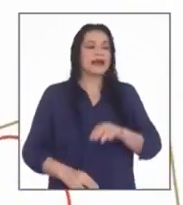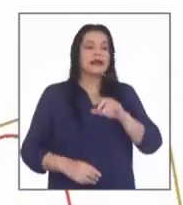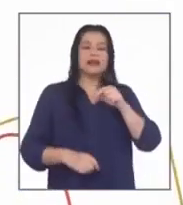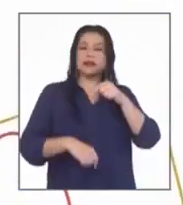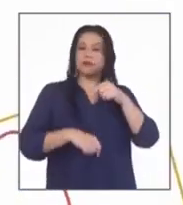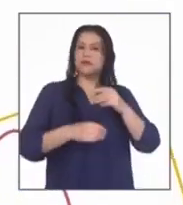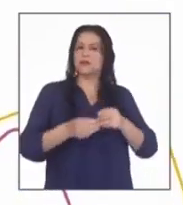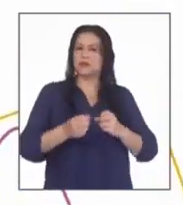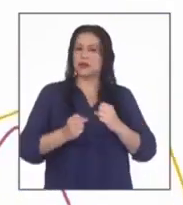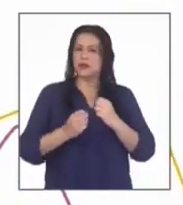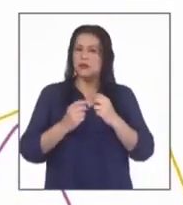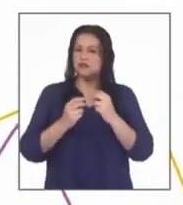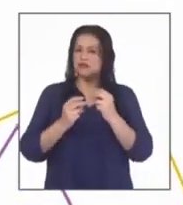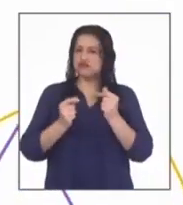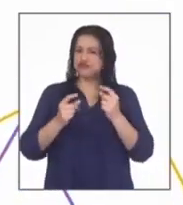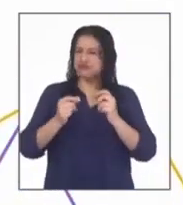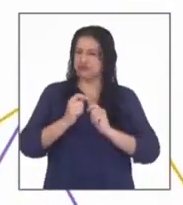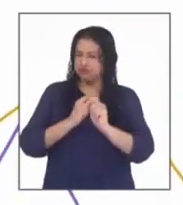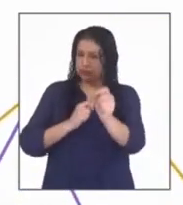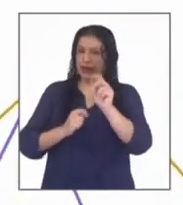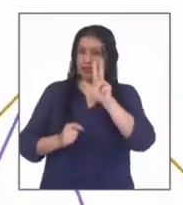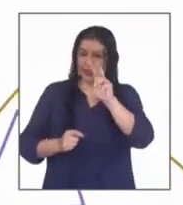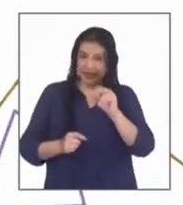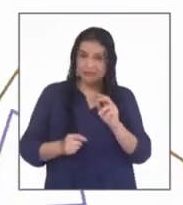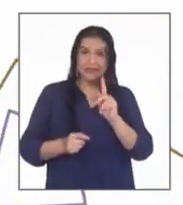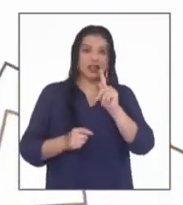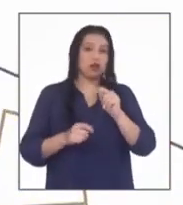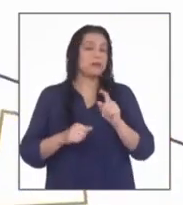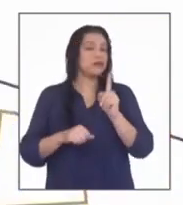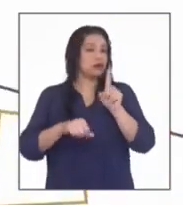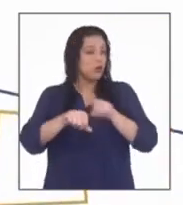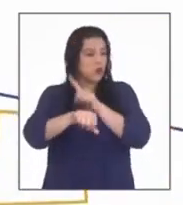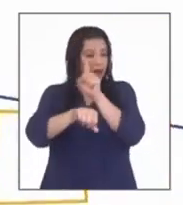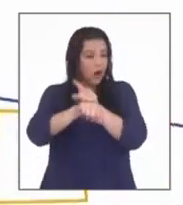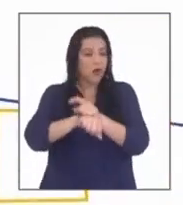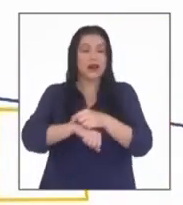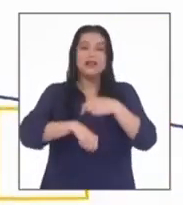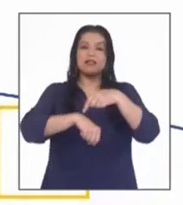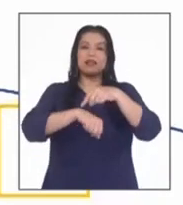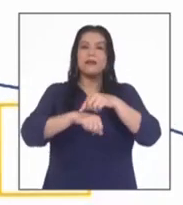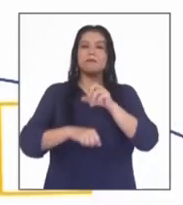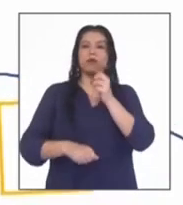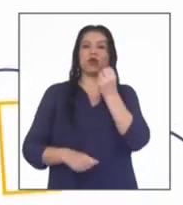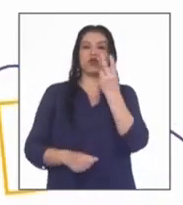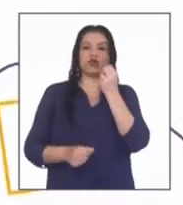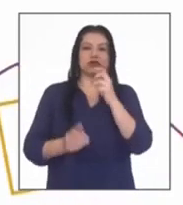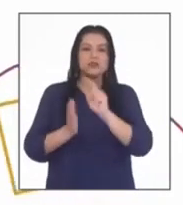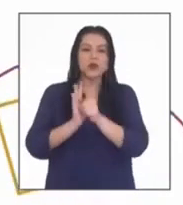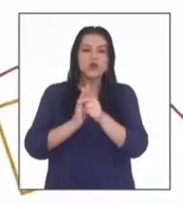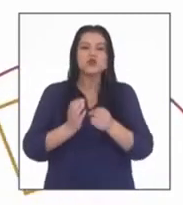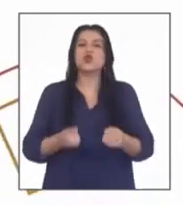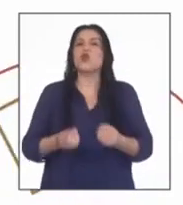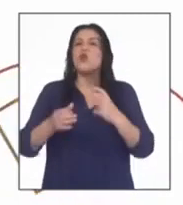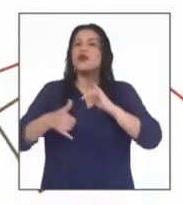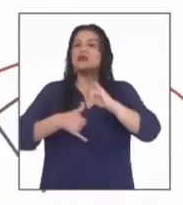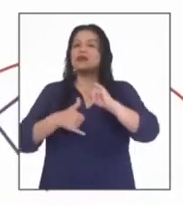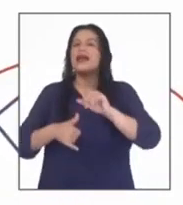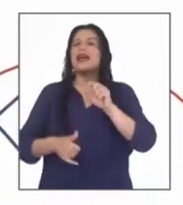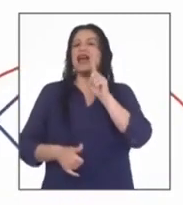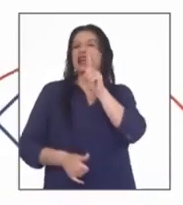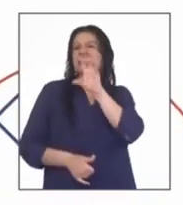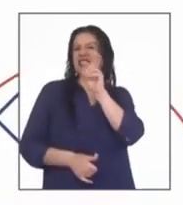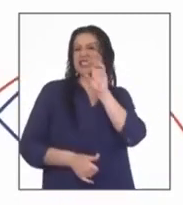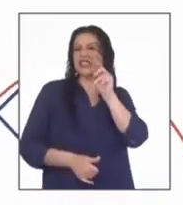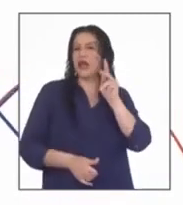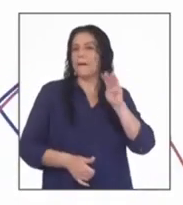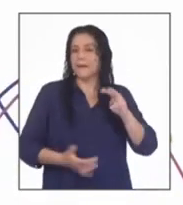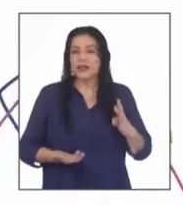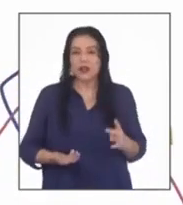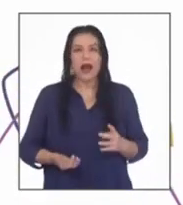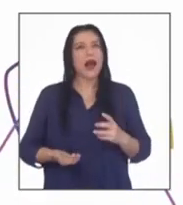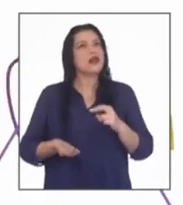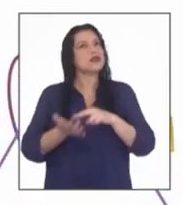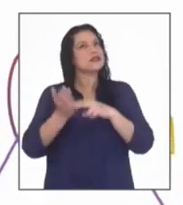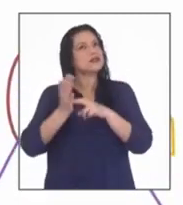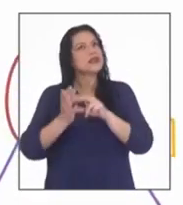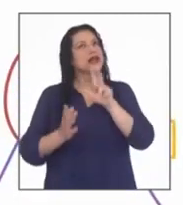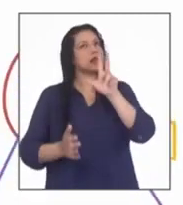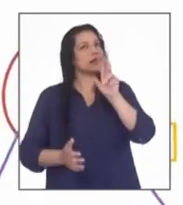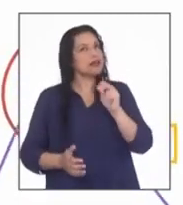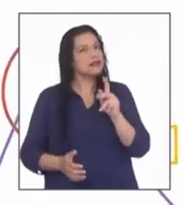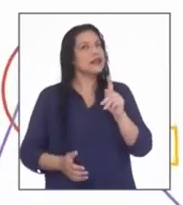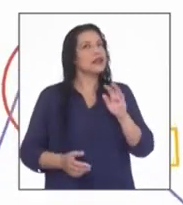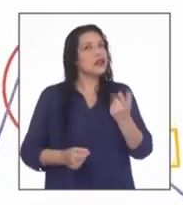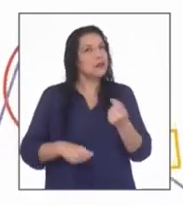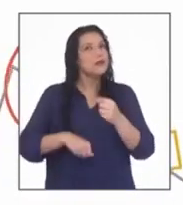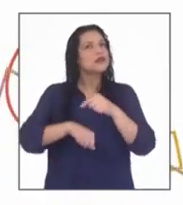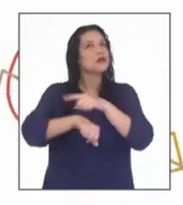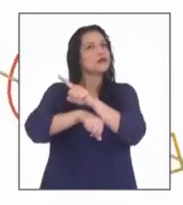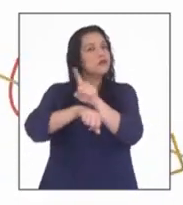30 kilómetros por hora durante 12 segundos, recorremos 100 metros. lo que quiere decir que a 30 km por hora tardó